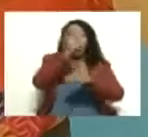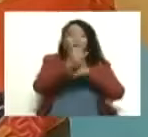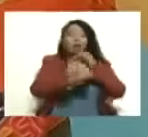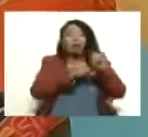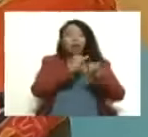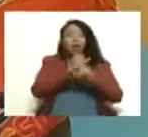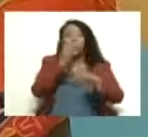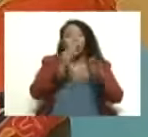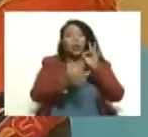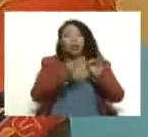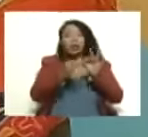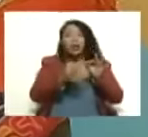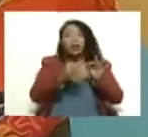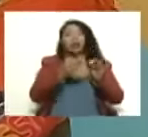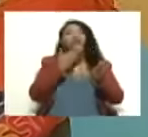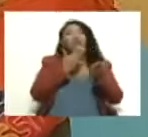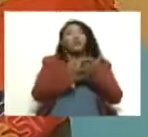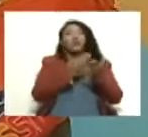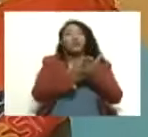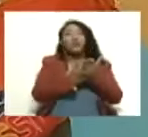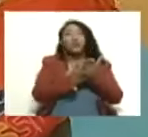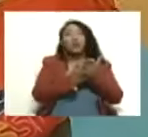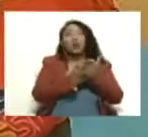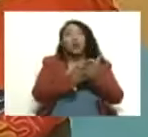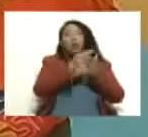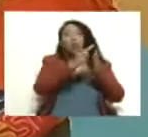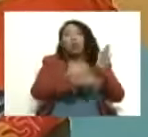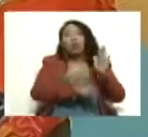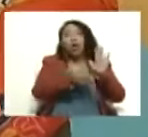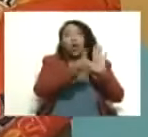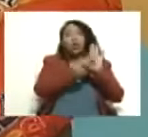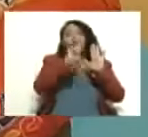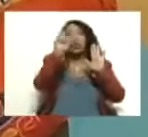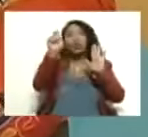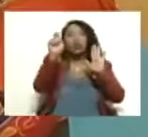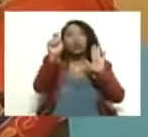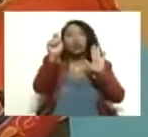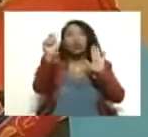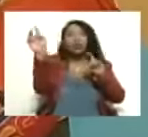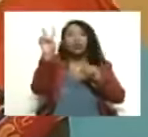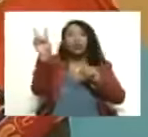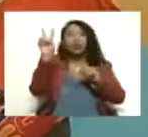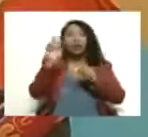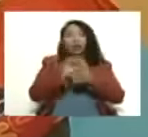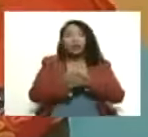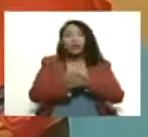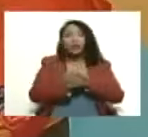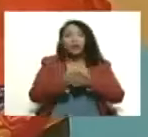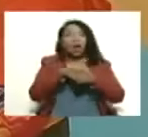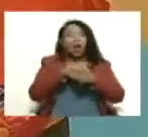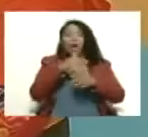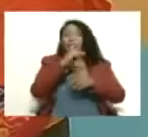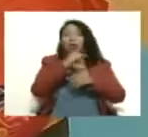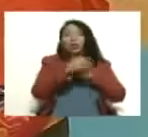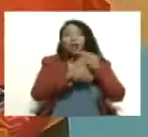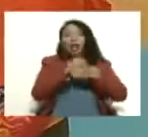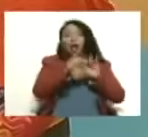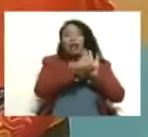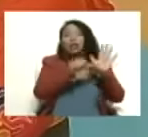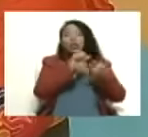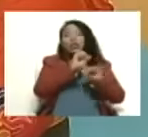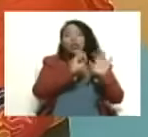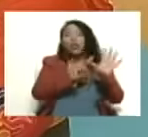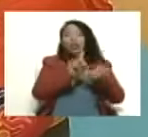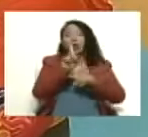Justicia una solicitud de que se derogue la Constitución de la República bolivariana de Venezuela que se deje sin efecto el artículo 71 de la